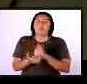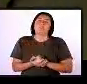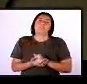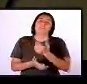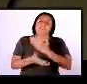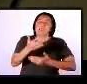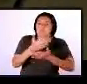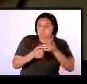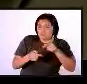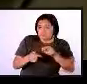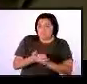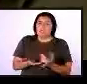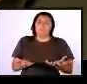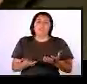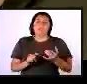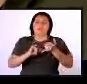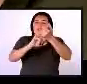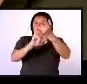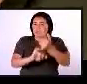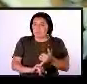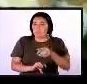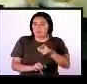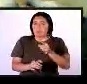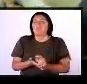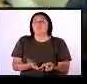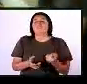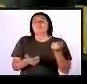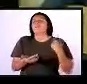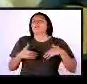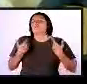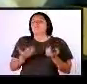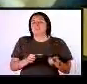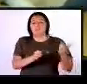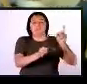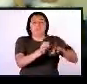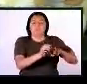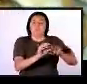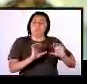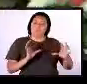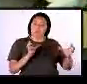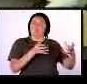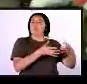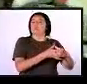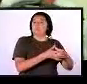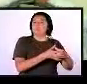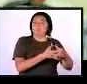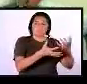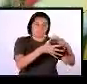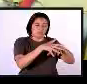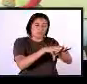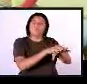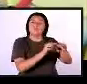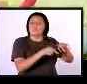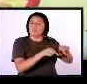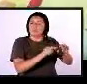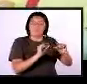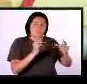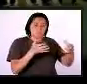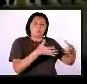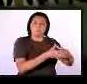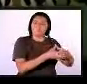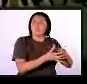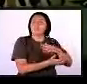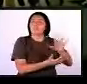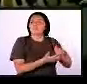días sábados. Y ellos se preparan para integrar el elenco o el ensamble orquestal inclusivo, ¿no? Que es un elenco artístico donde